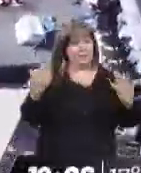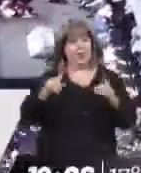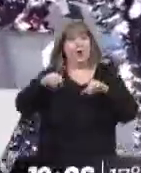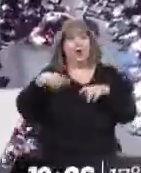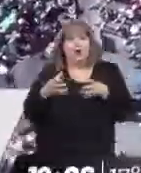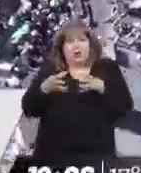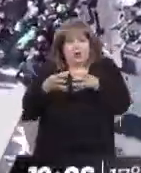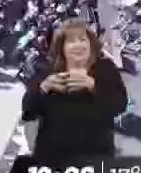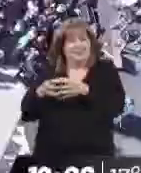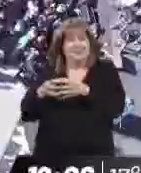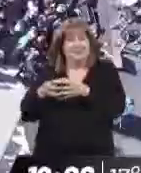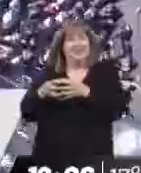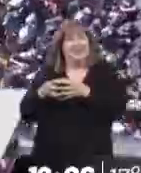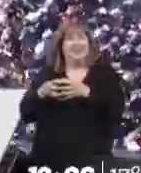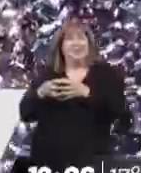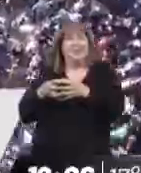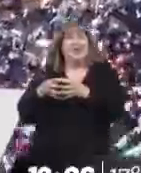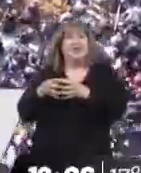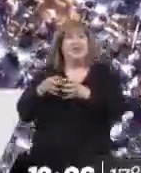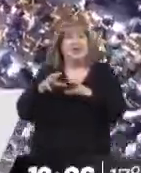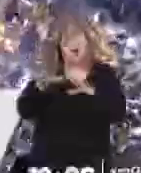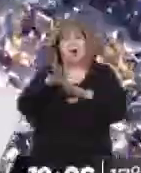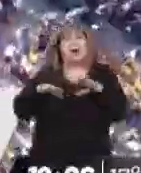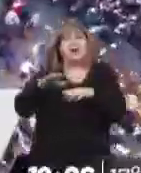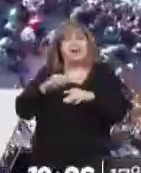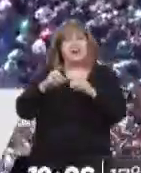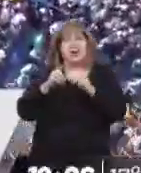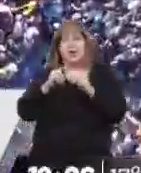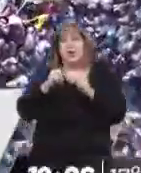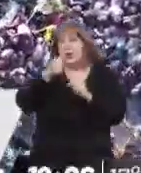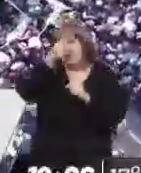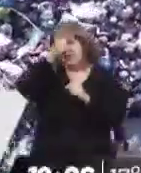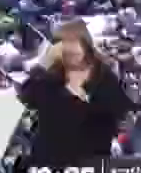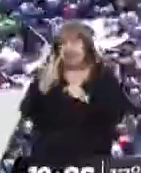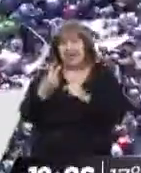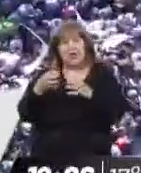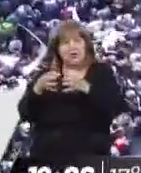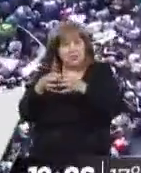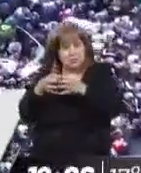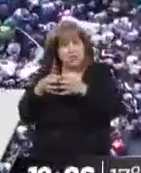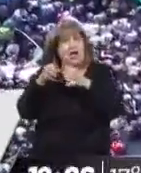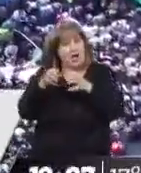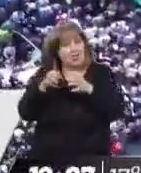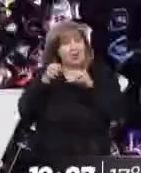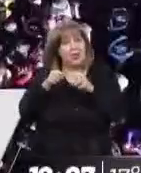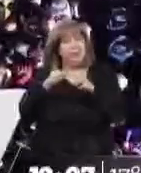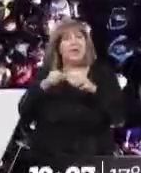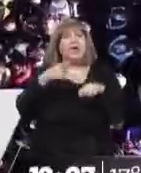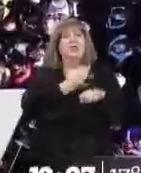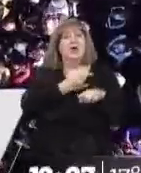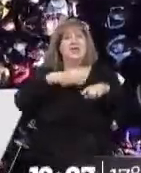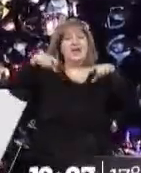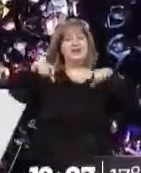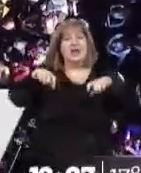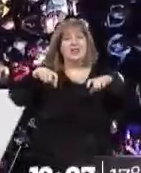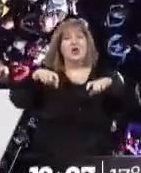de los trabajadores, más conocido como el de las 62 organizaciones, por fuera de la cúpula de la CGT, se reunió en el Estadio Atenas